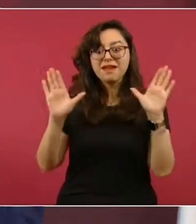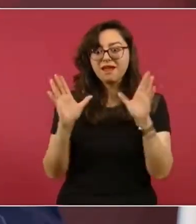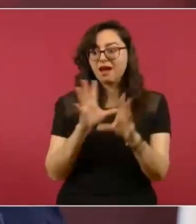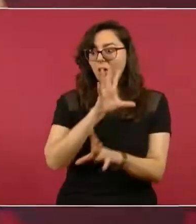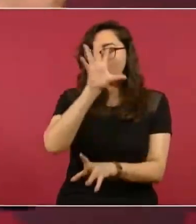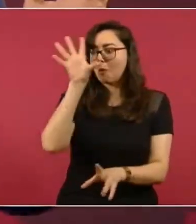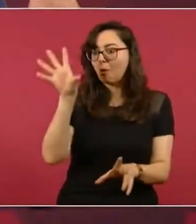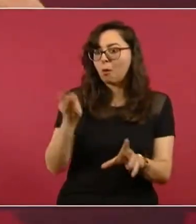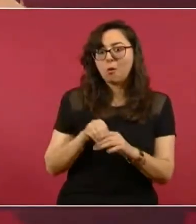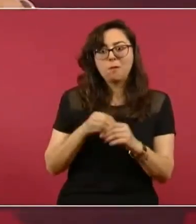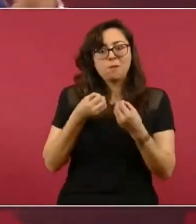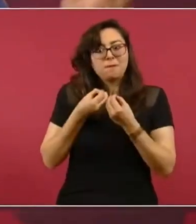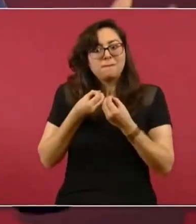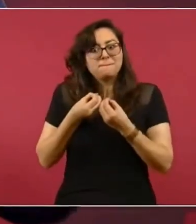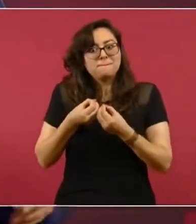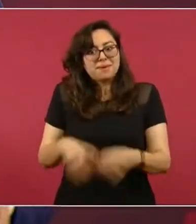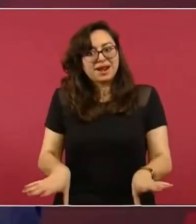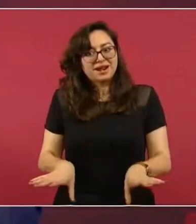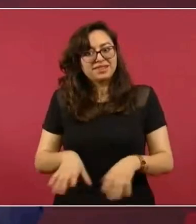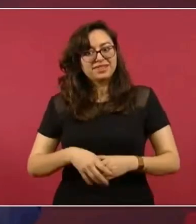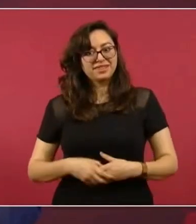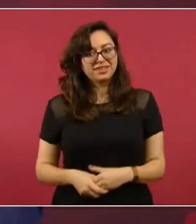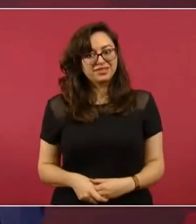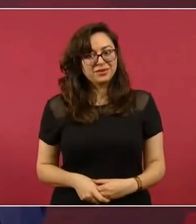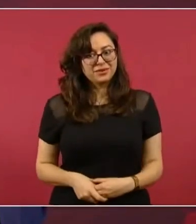Para tener una idea, durante